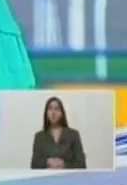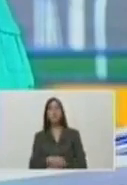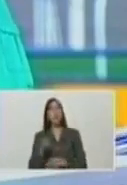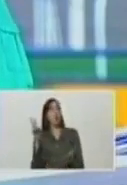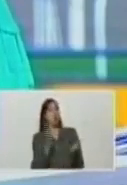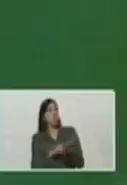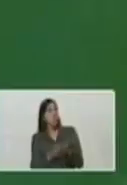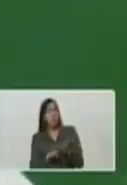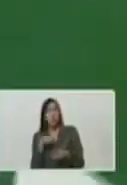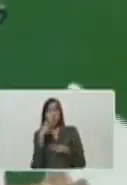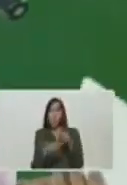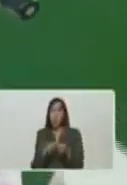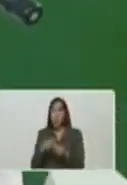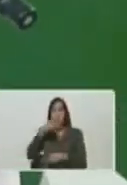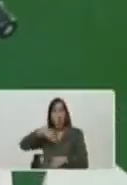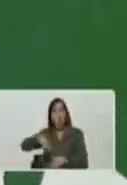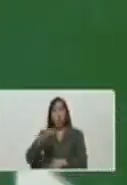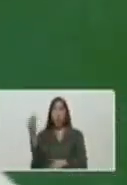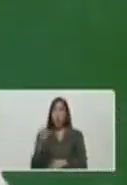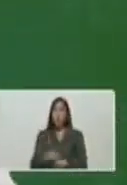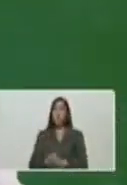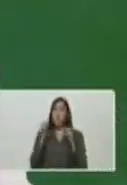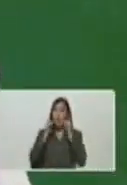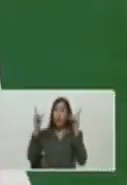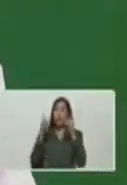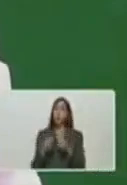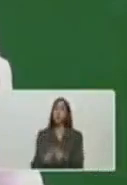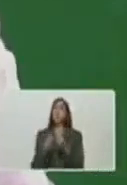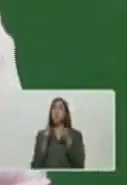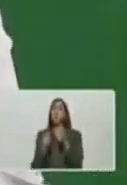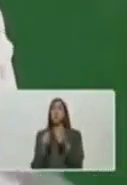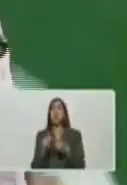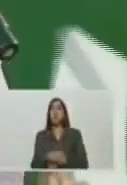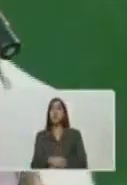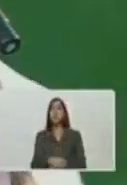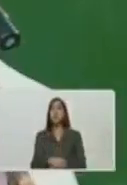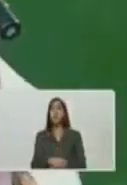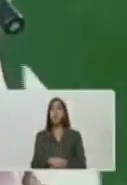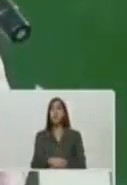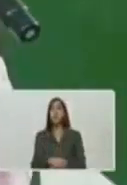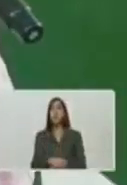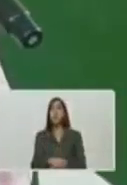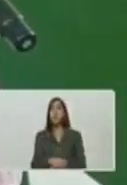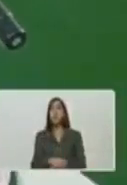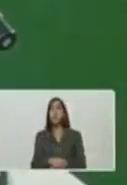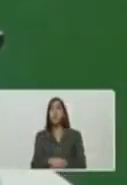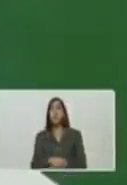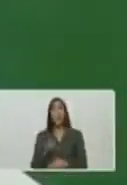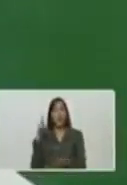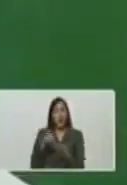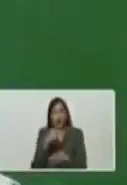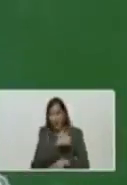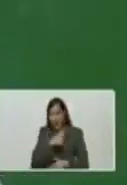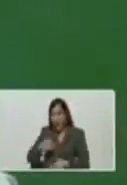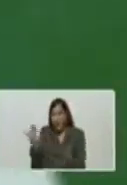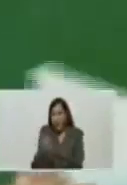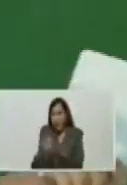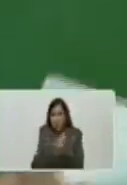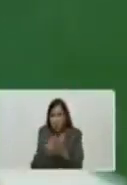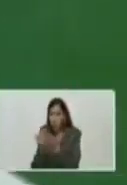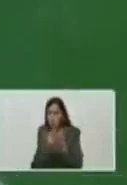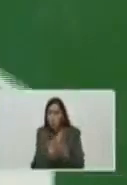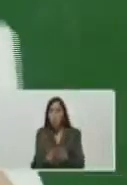lo que usted dice, el pueblo siempre sorprende. Había muchas ansia de regresar a las aulas, presidente.